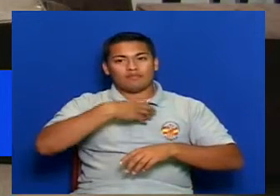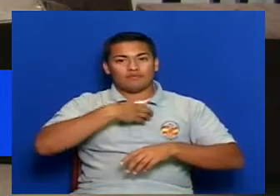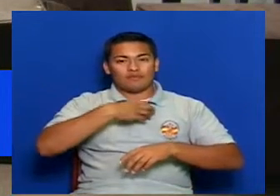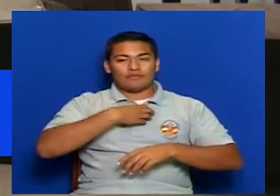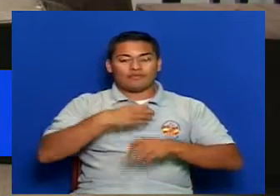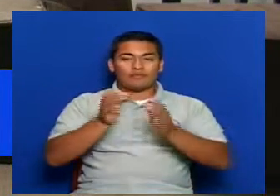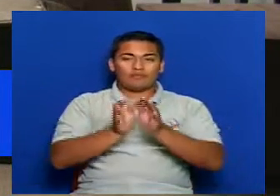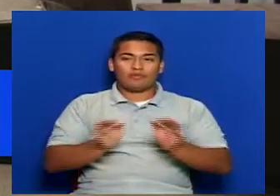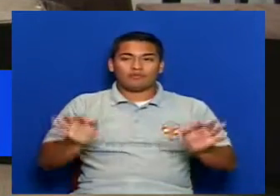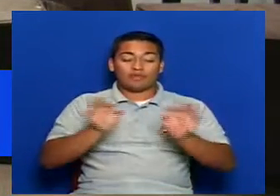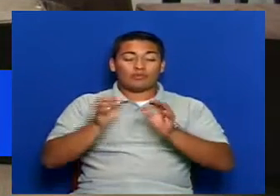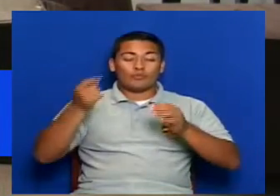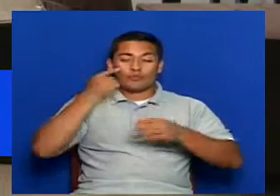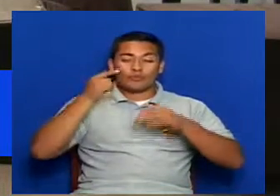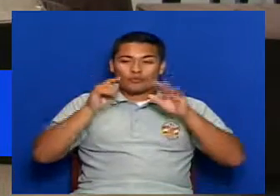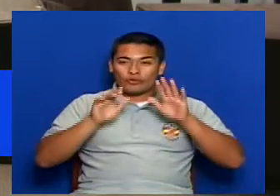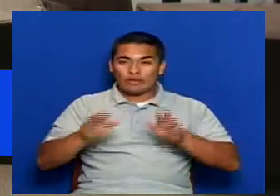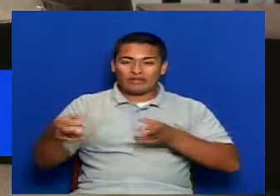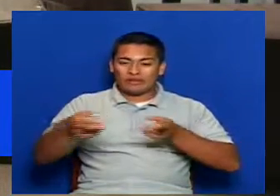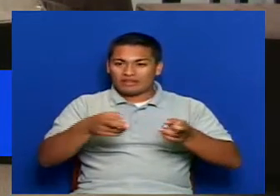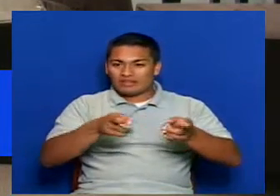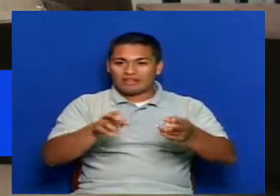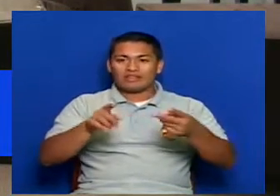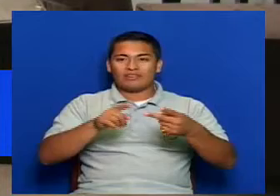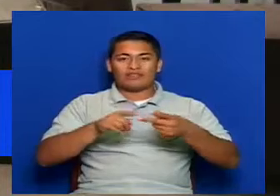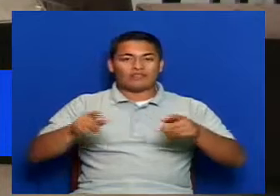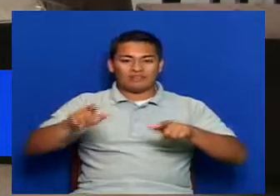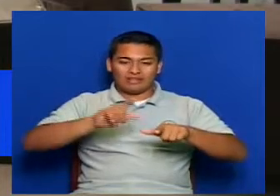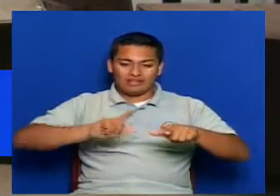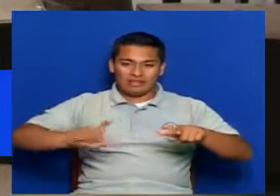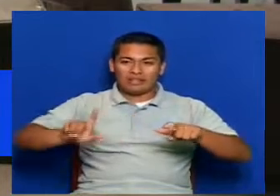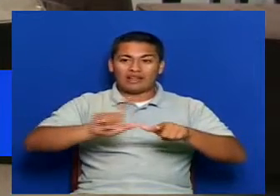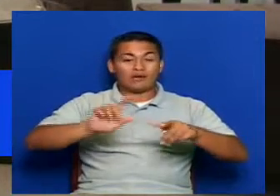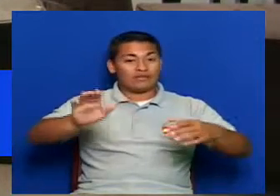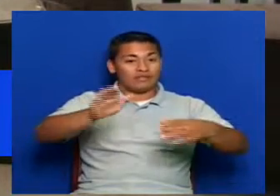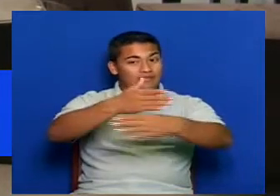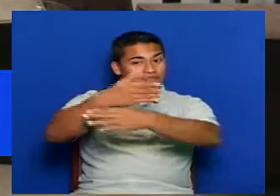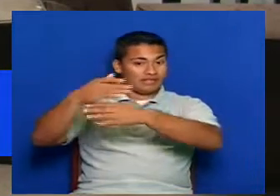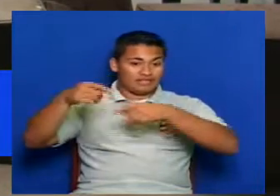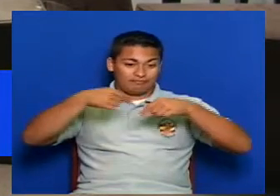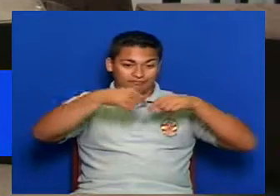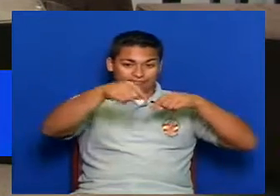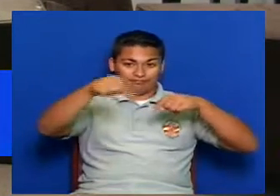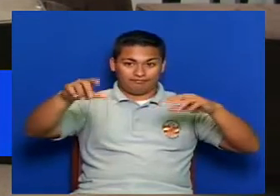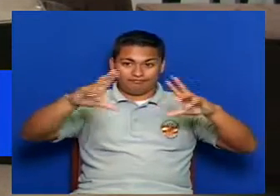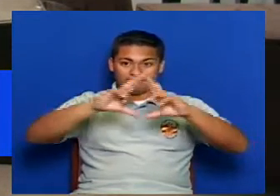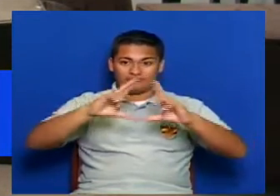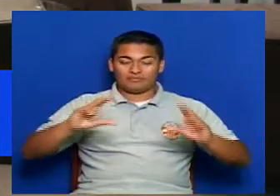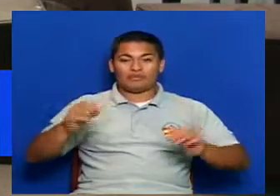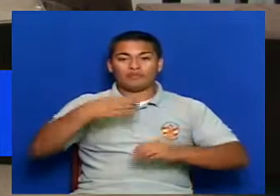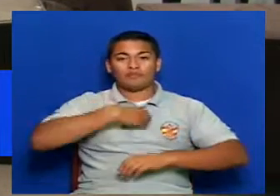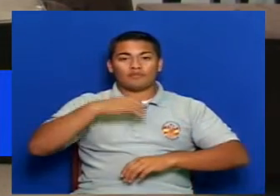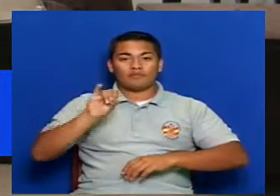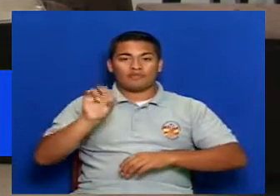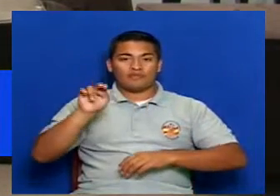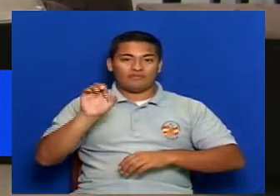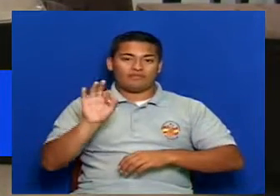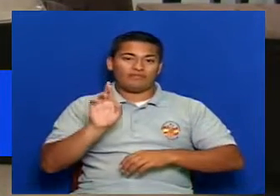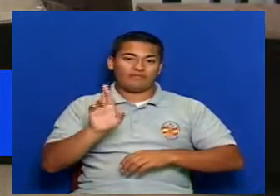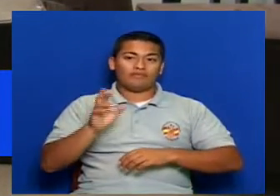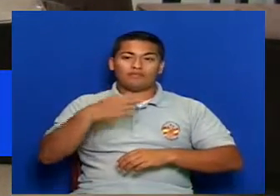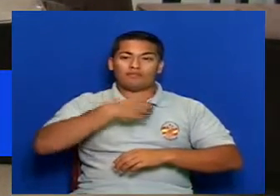hidrográficas más importantes de las cuencas de los ríos de los municipios y es a través de inafor que se está haciendo